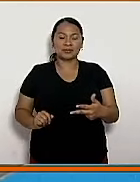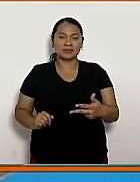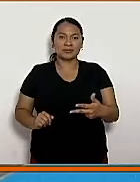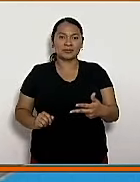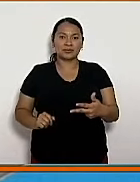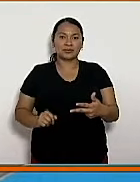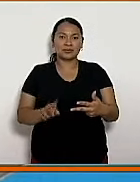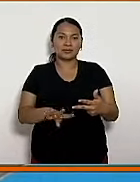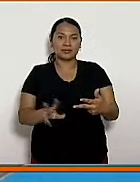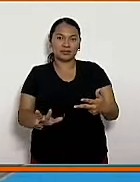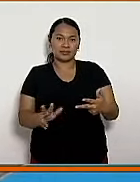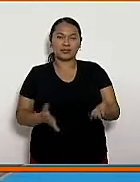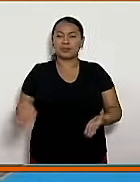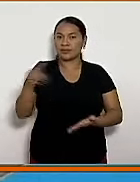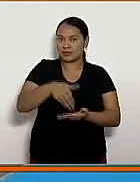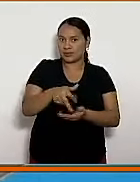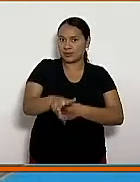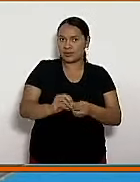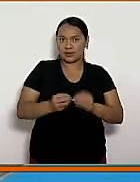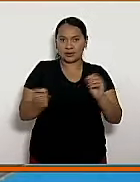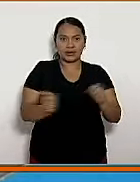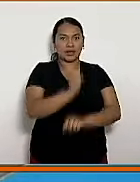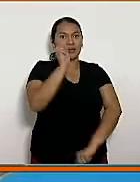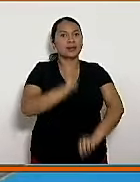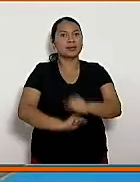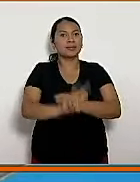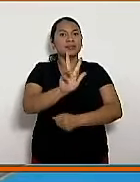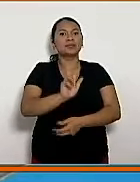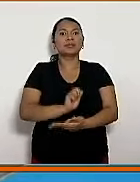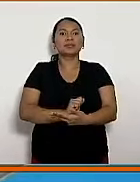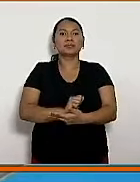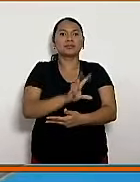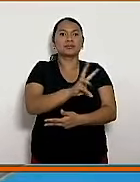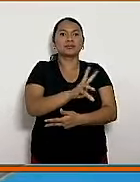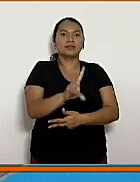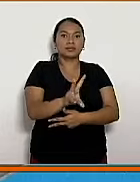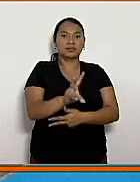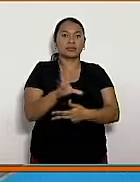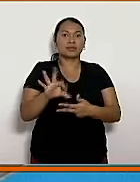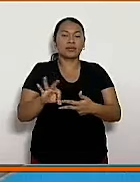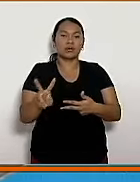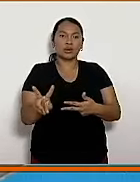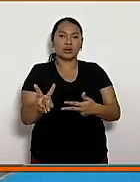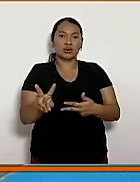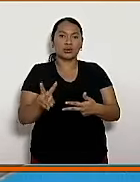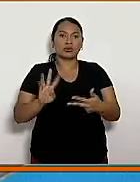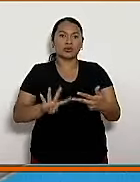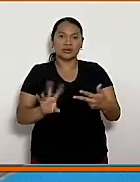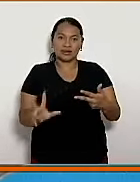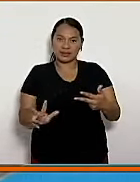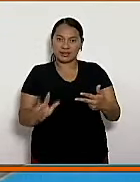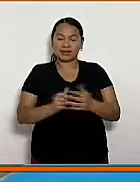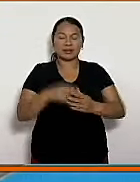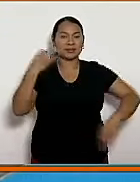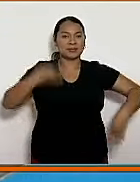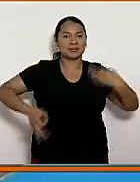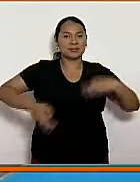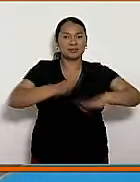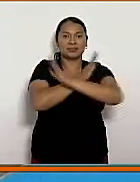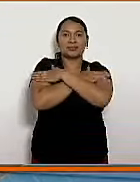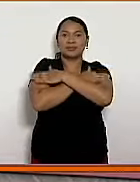el 43. Los números ganadores para Pega 3 son 67, 92 y 43.